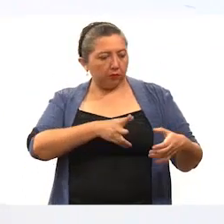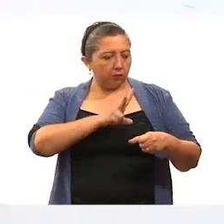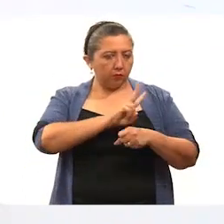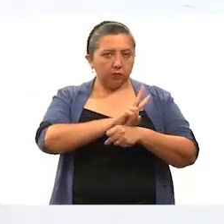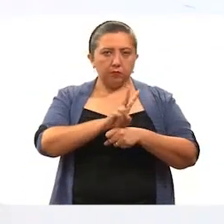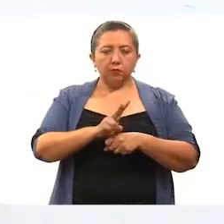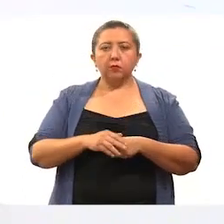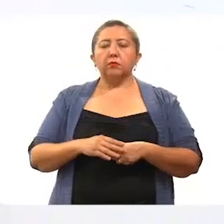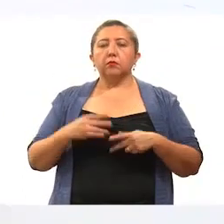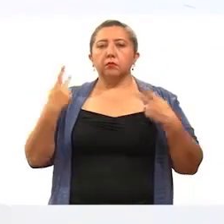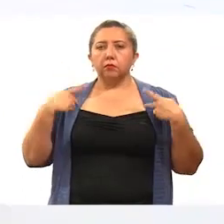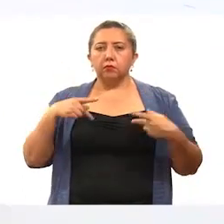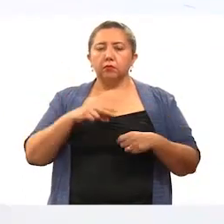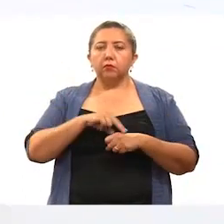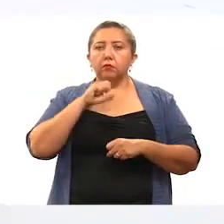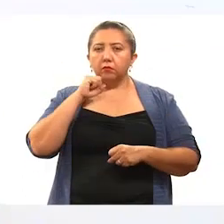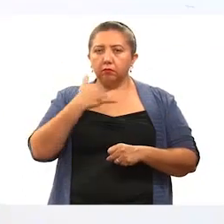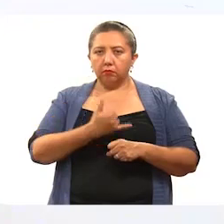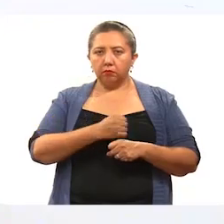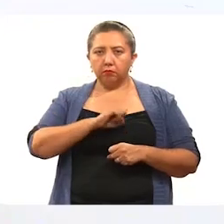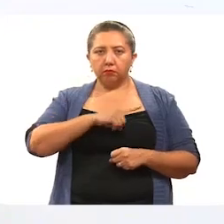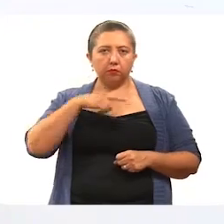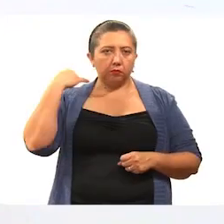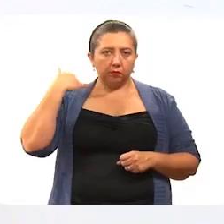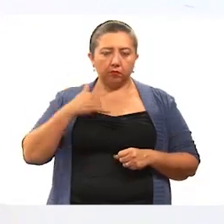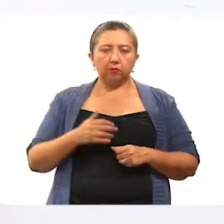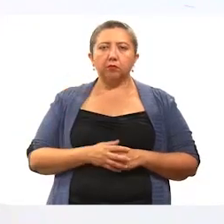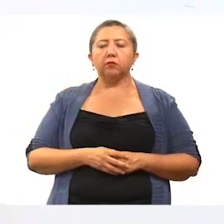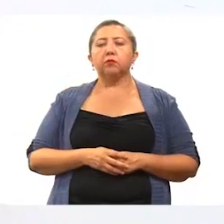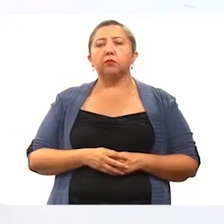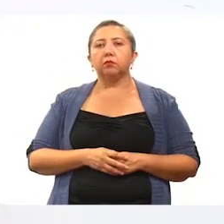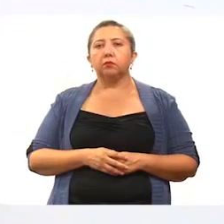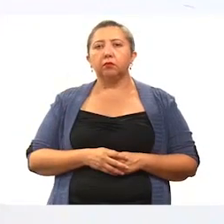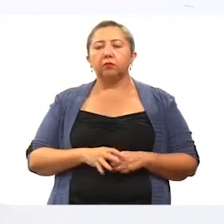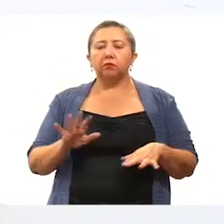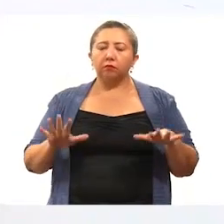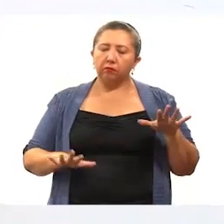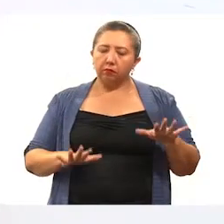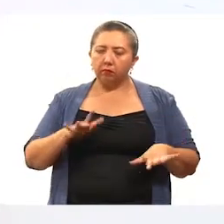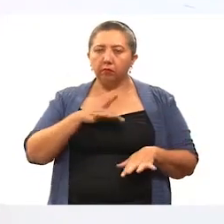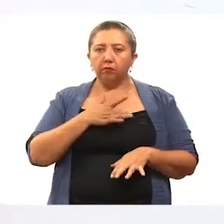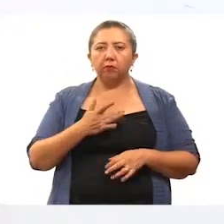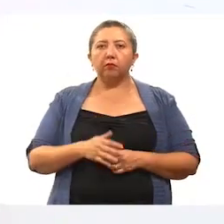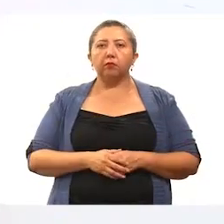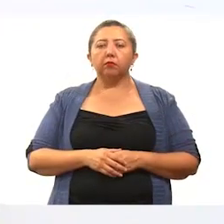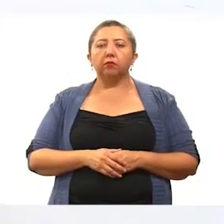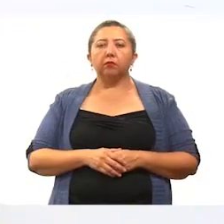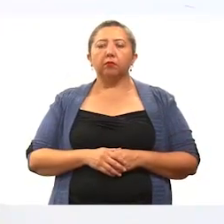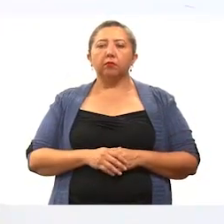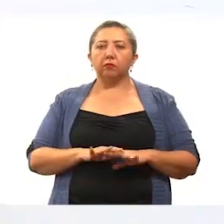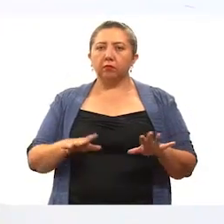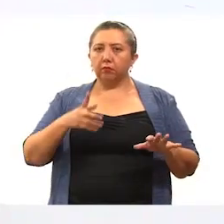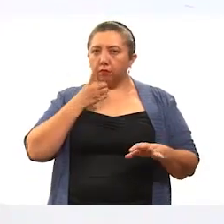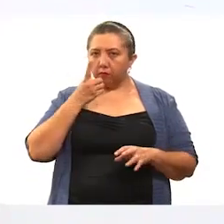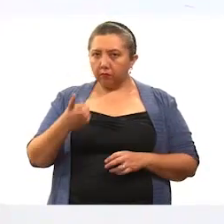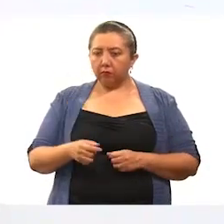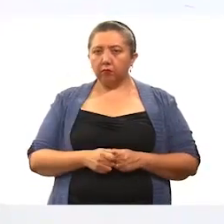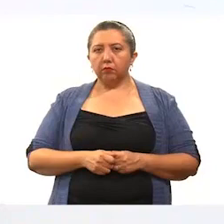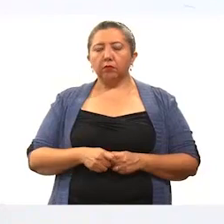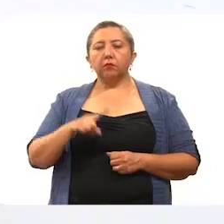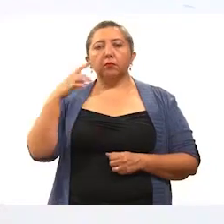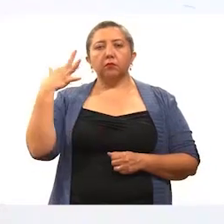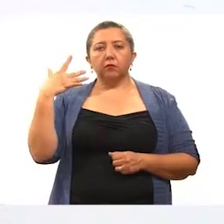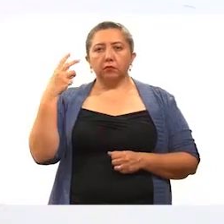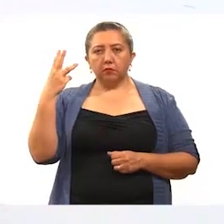aislados, monitoreados por personal médico de la Secretaría de Salud de Yucatán. Presentan síntomas leves. Como ya se mencionó,